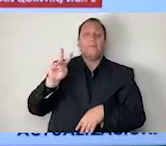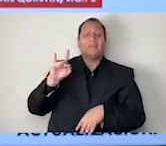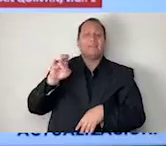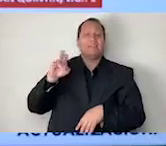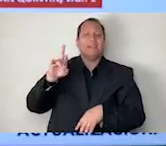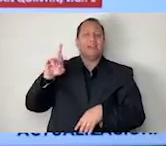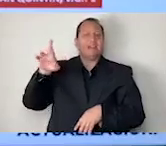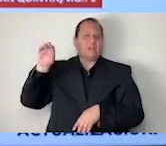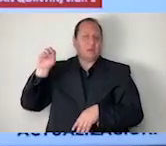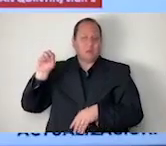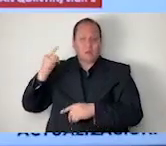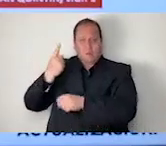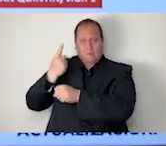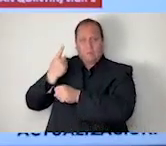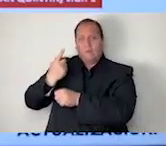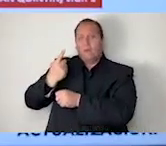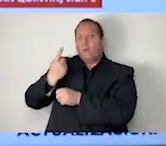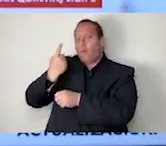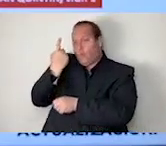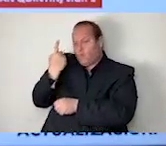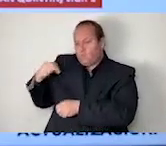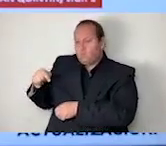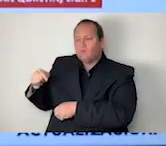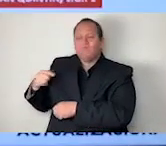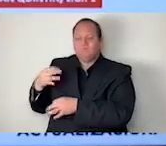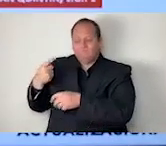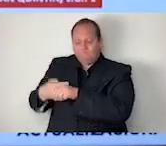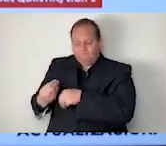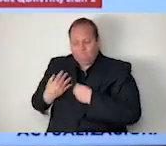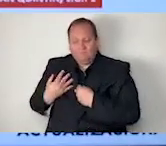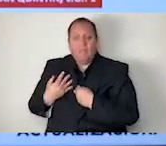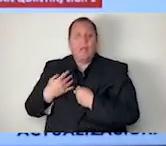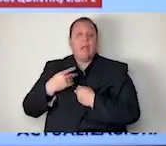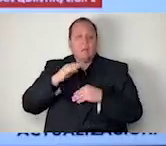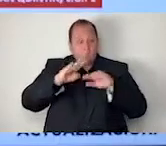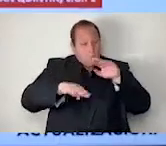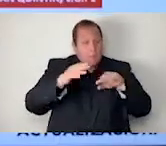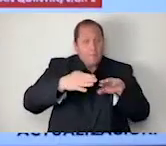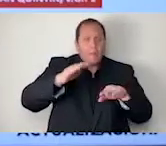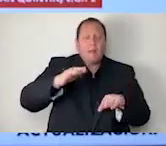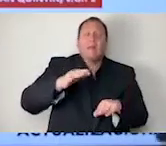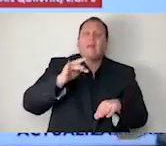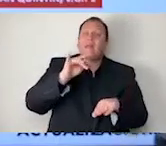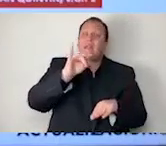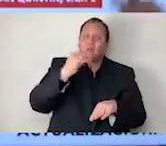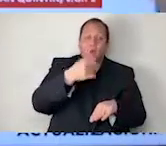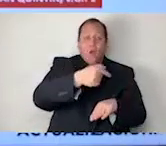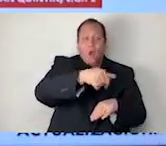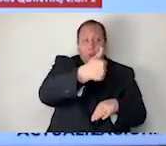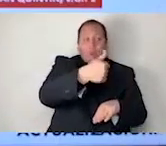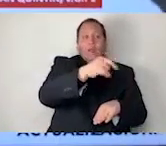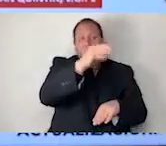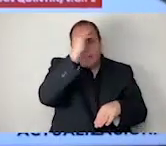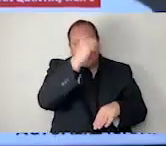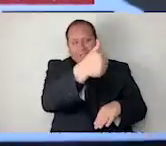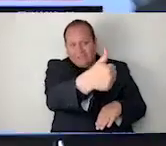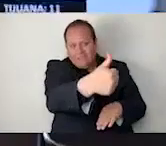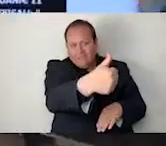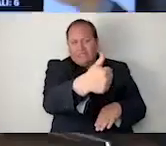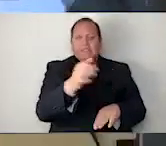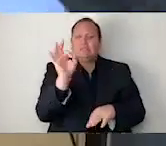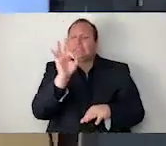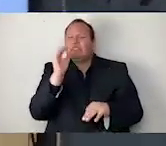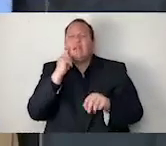y de los sospechosos aquí vienen descritos son proporcionales al número de sospechosos que están acudiendo a nuestras unidades estamos muestreando todos los sospechosos